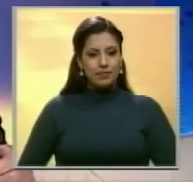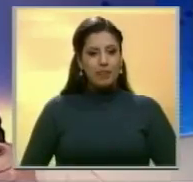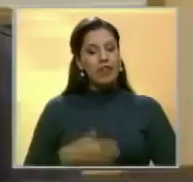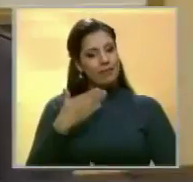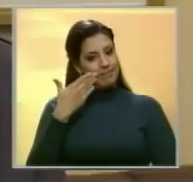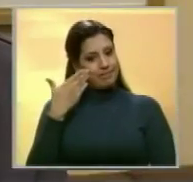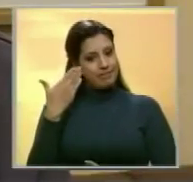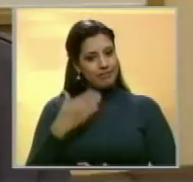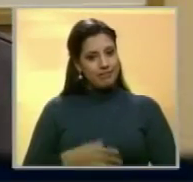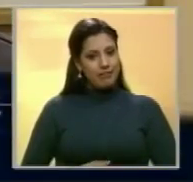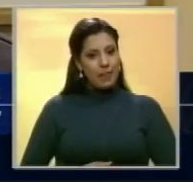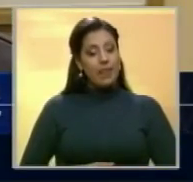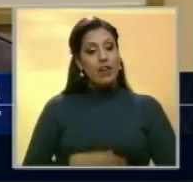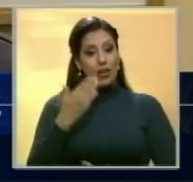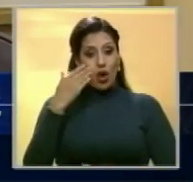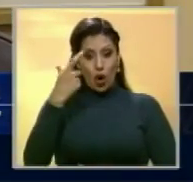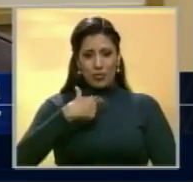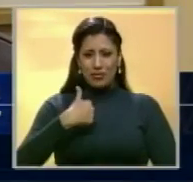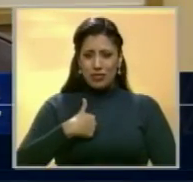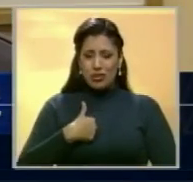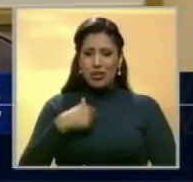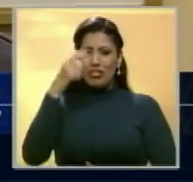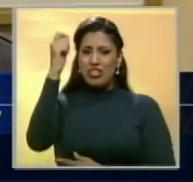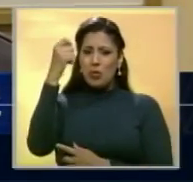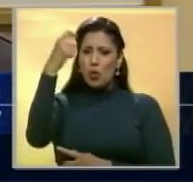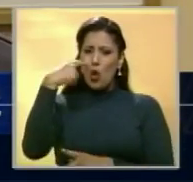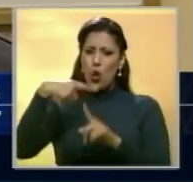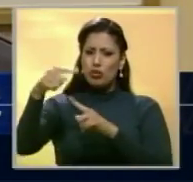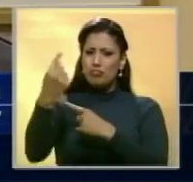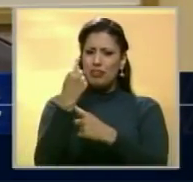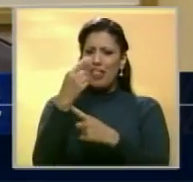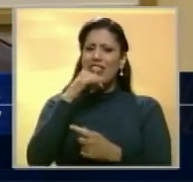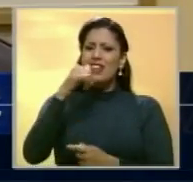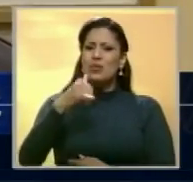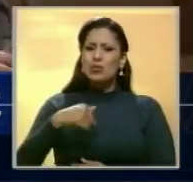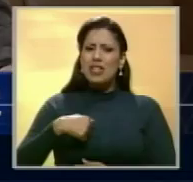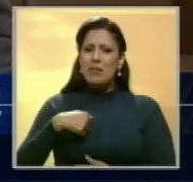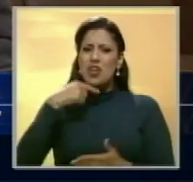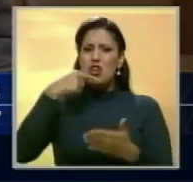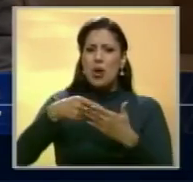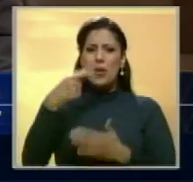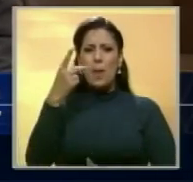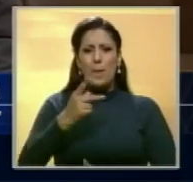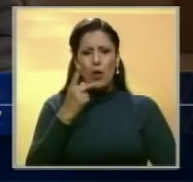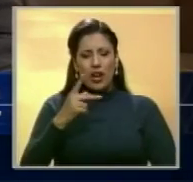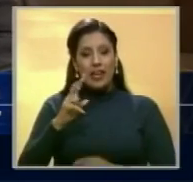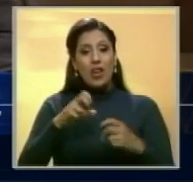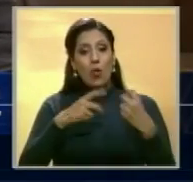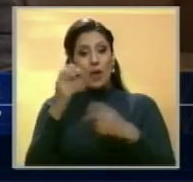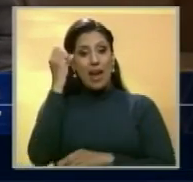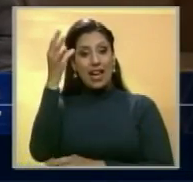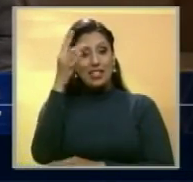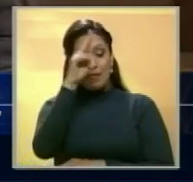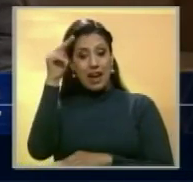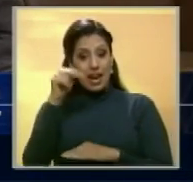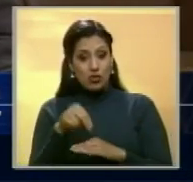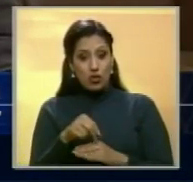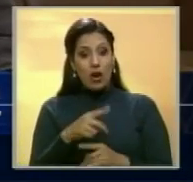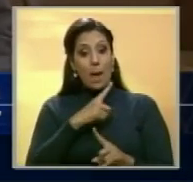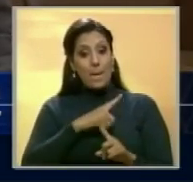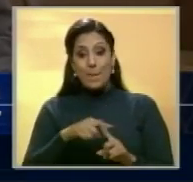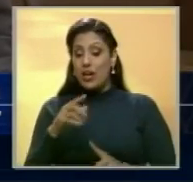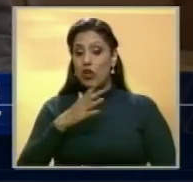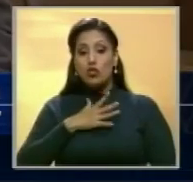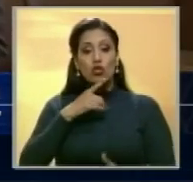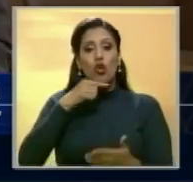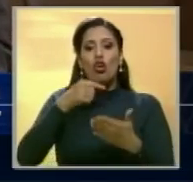detalles. Adelante. Mandael aseguró que el diputado Quiñones basó su denuncia en una sanción política que hiciera la Asamblea Nacional, pero no